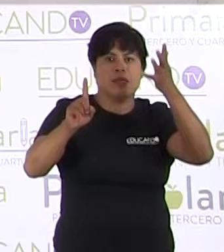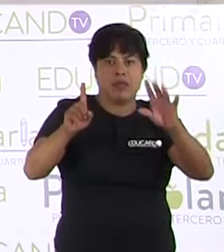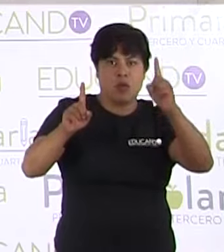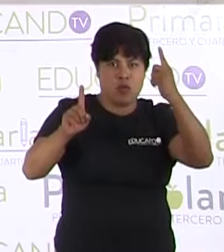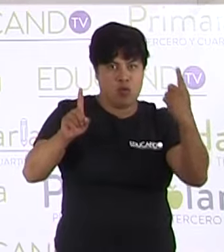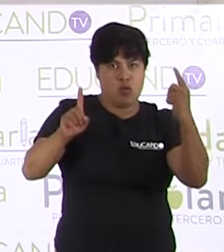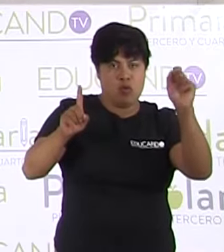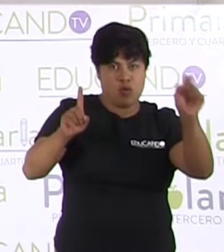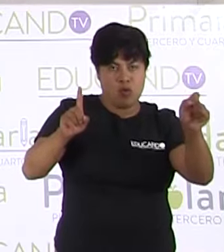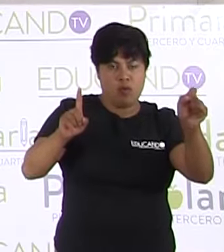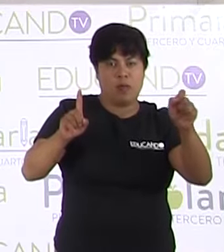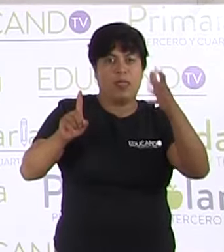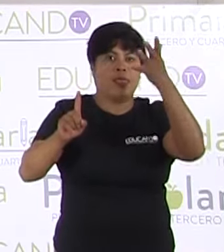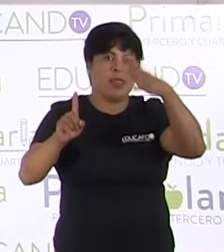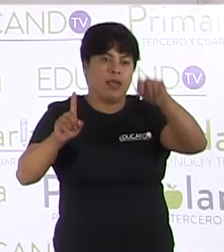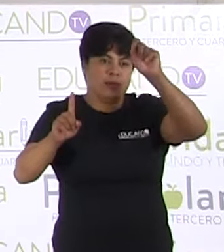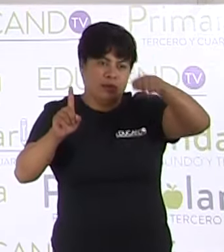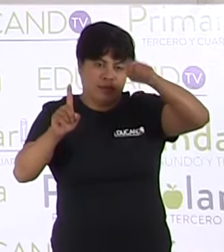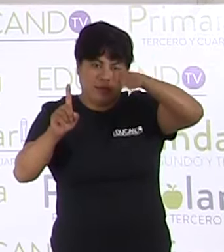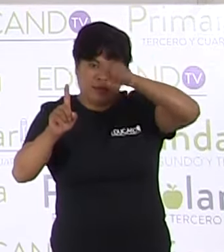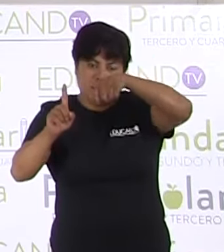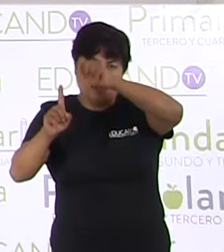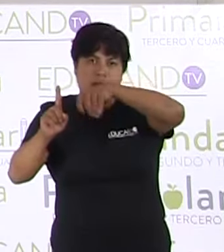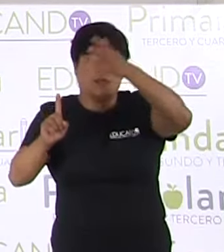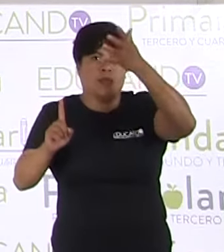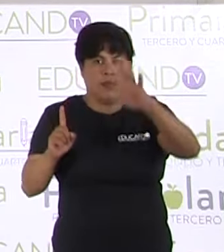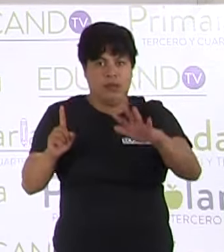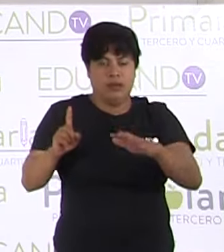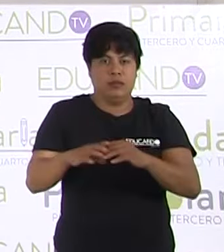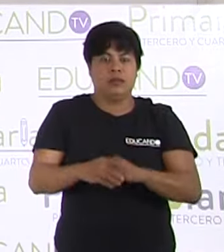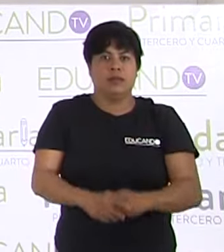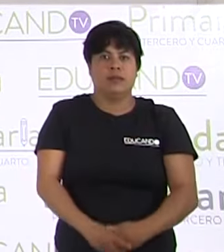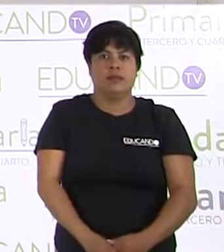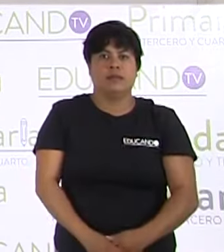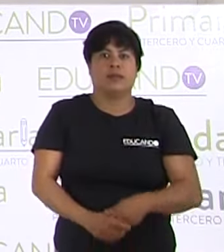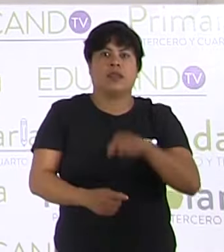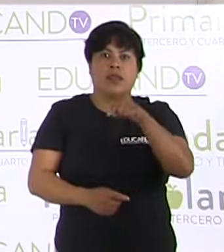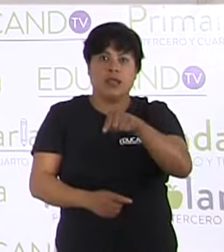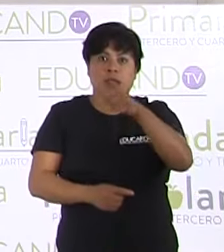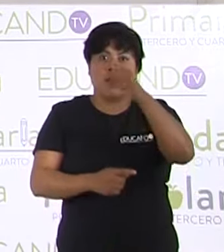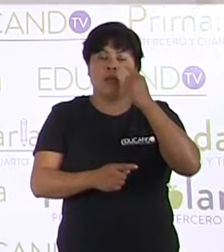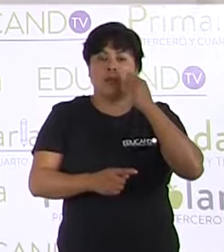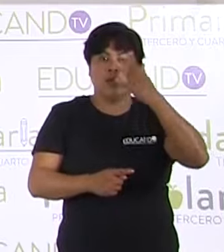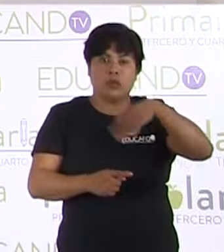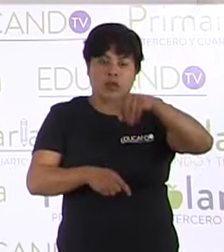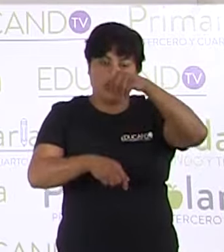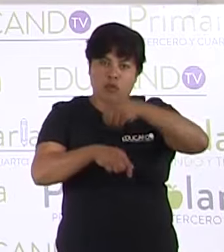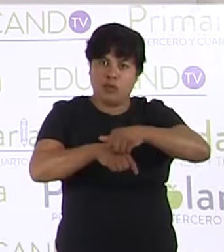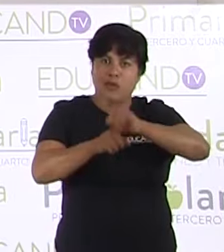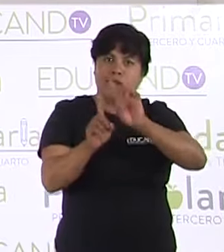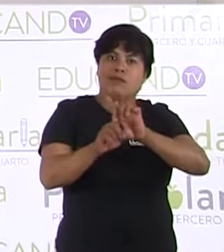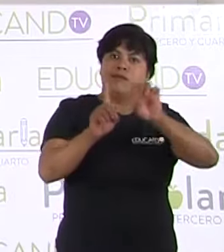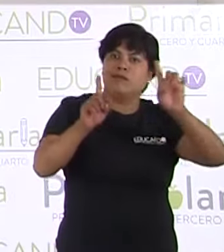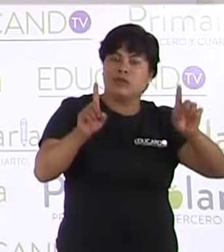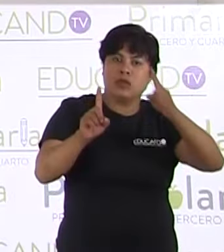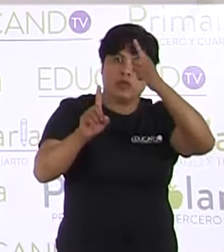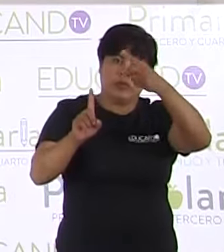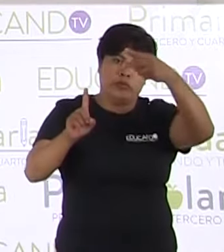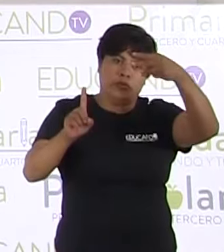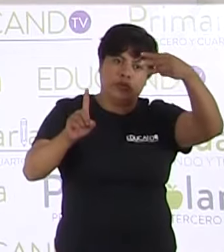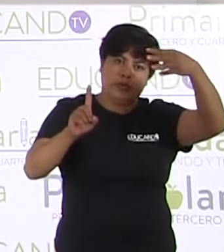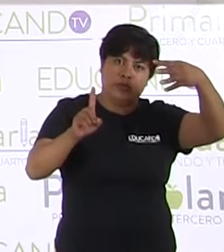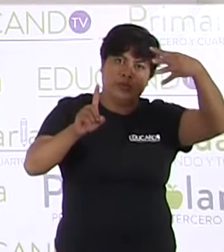izquierda en 10 partes iguales y vamos a representarlo de este lado 1